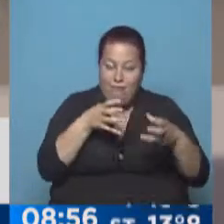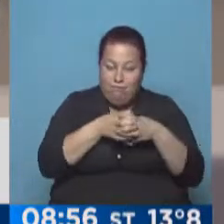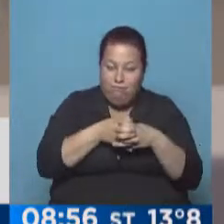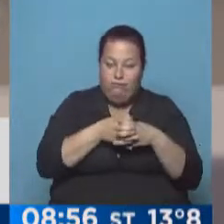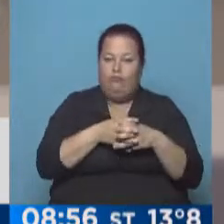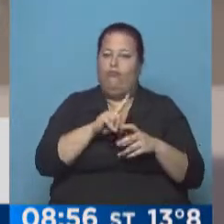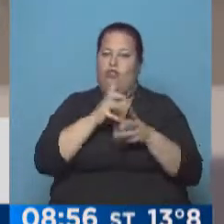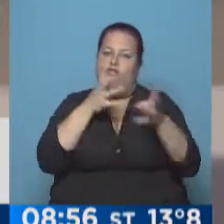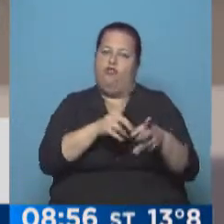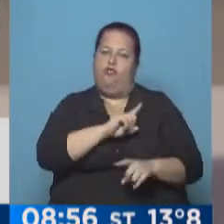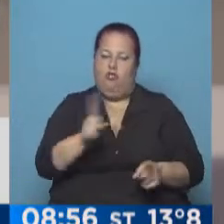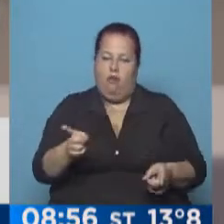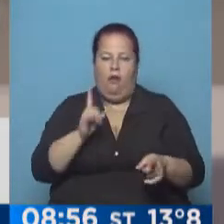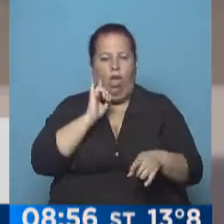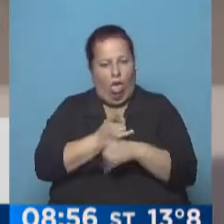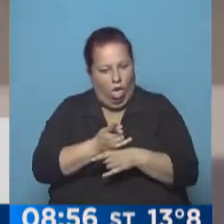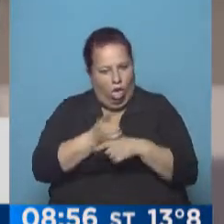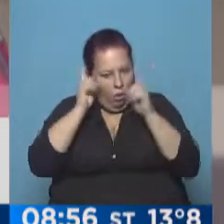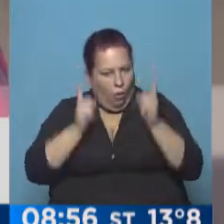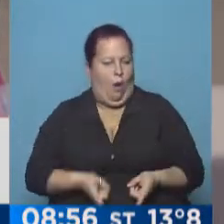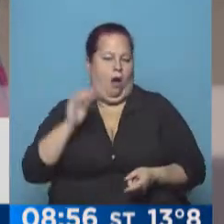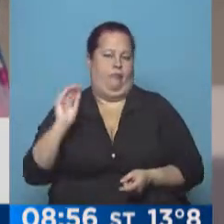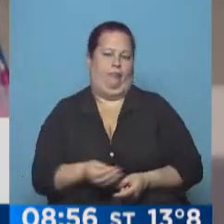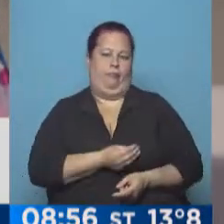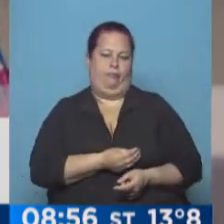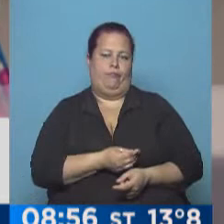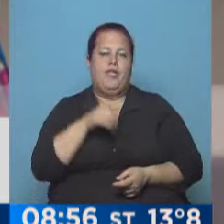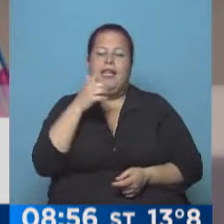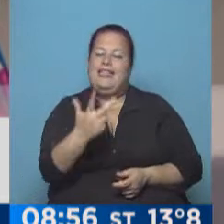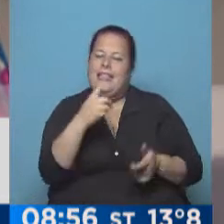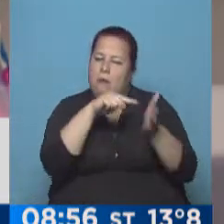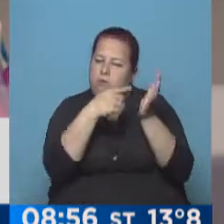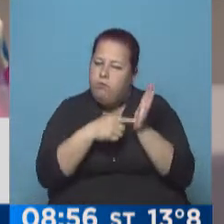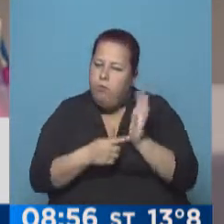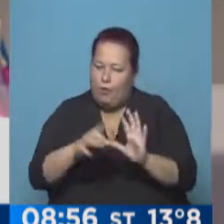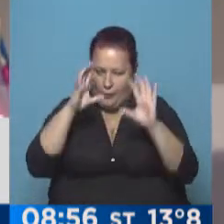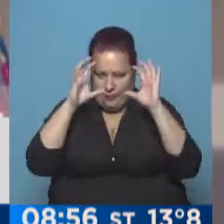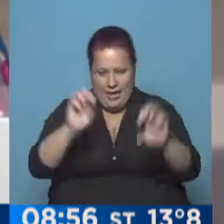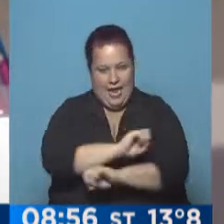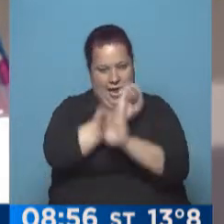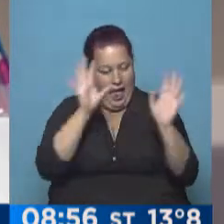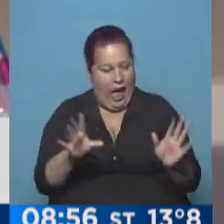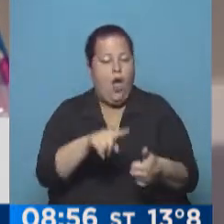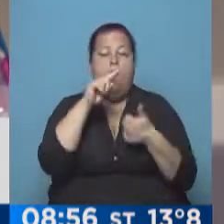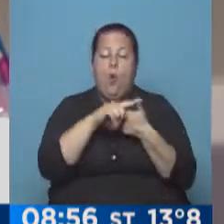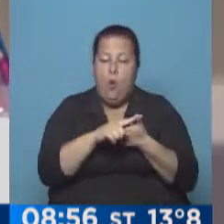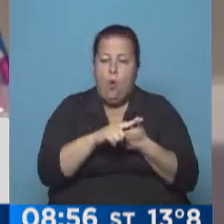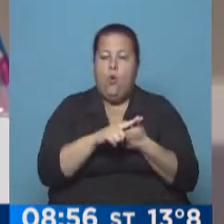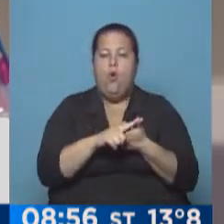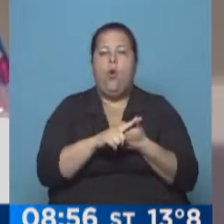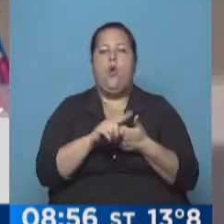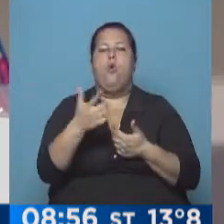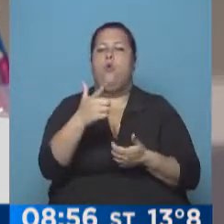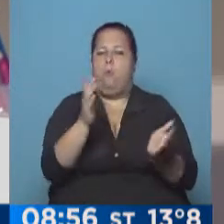no lo ataque tanto sin embargo no lo consiguió y hay dos o tres puntos quiero que queden bien claro el primero es que no